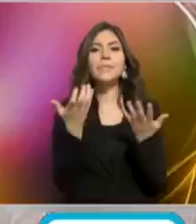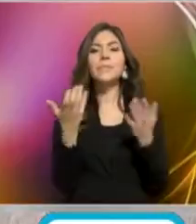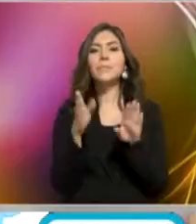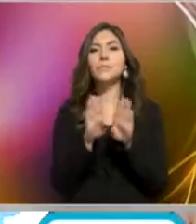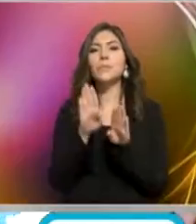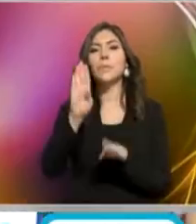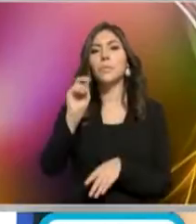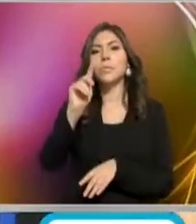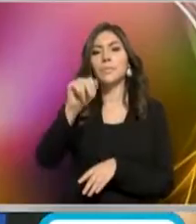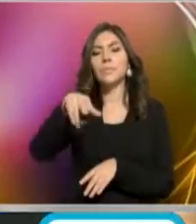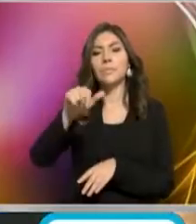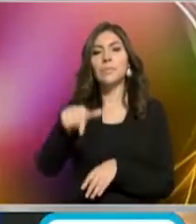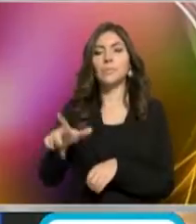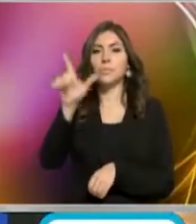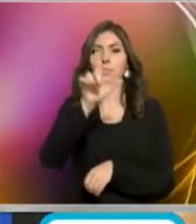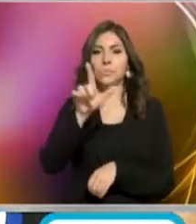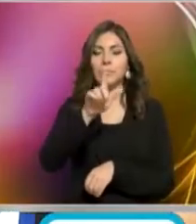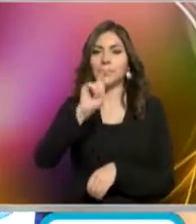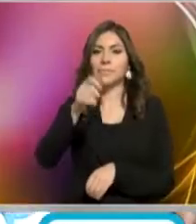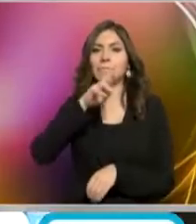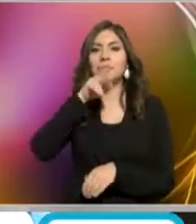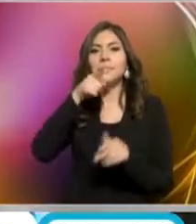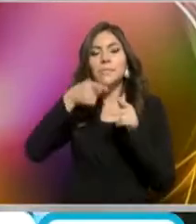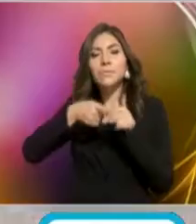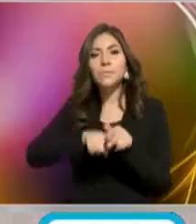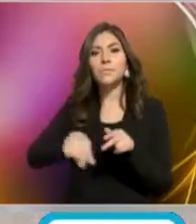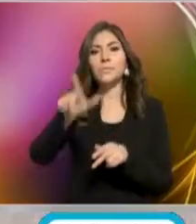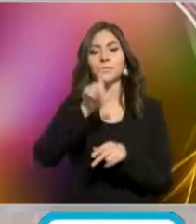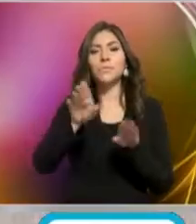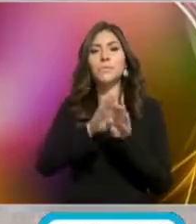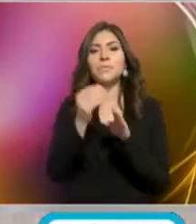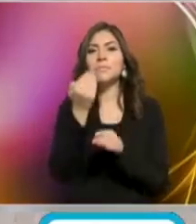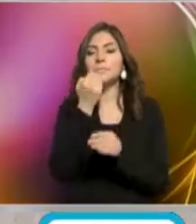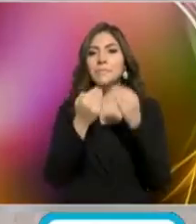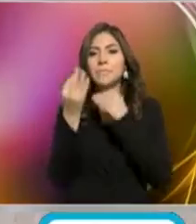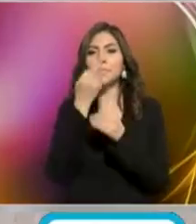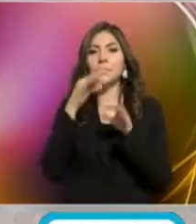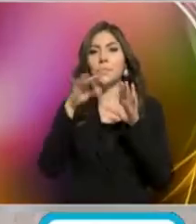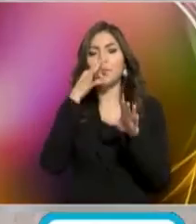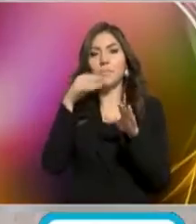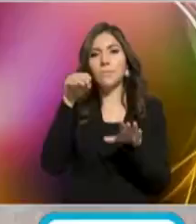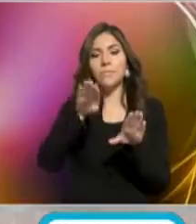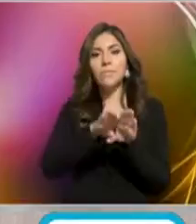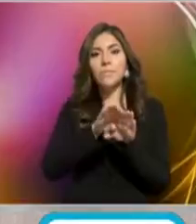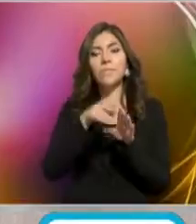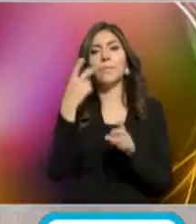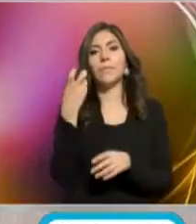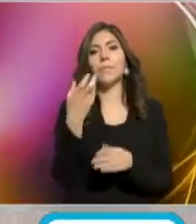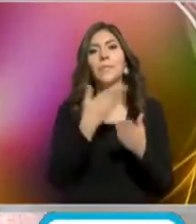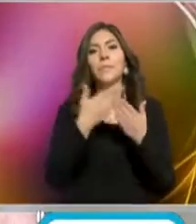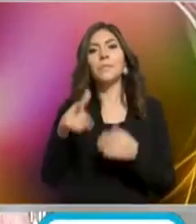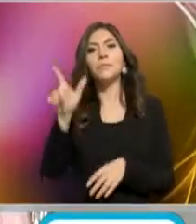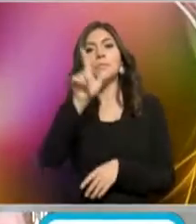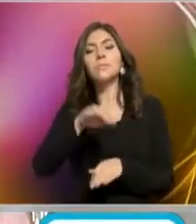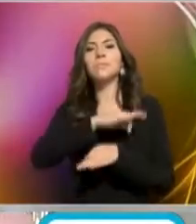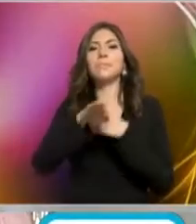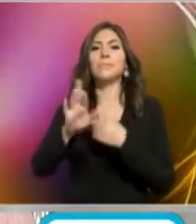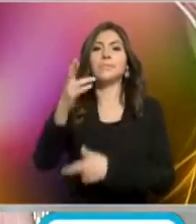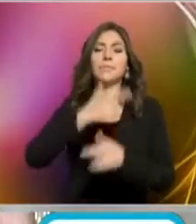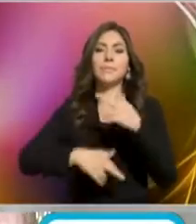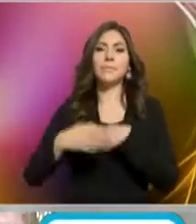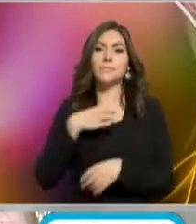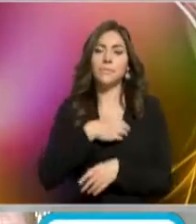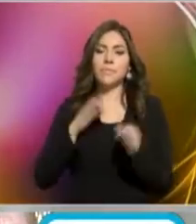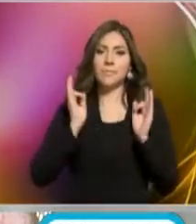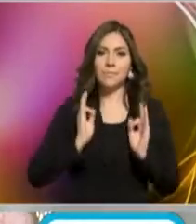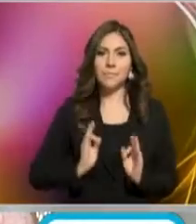lunes. Qué Una mejor botanita manera de que empezar la semana que a través de una botanita. Botaneando, aprovechar Así que es lunes, venimos buena onda, todos relajados. Exacto. ¿no? Sí, me gusta